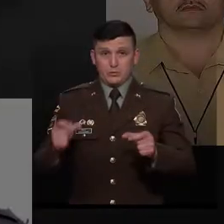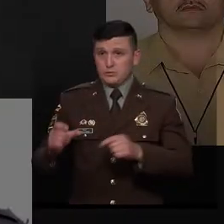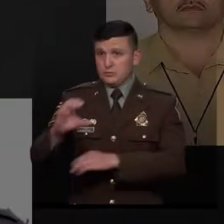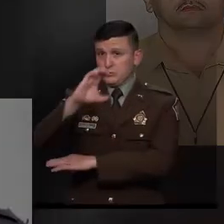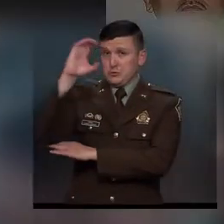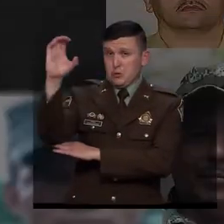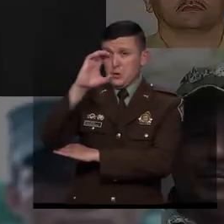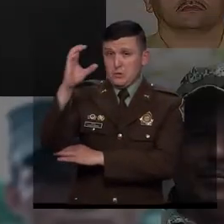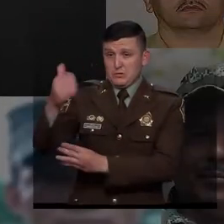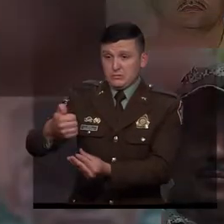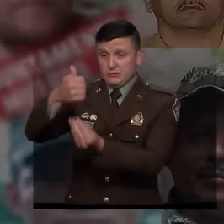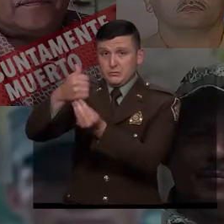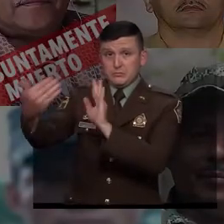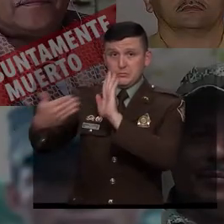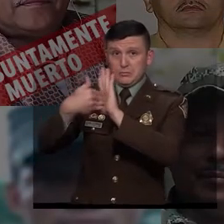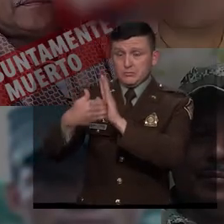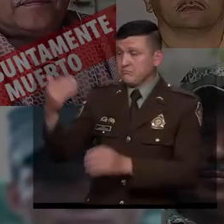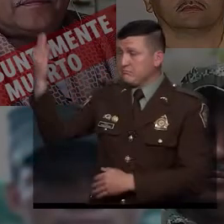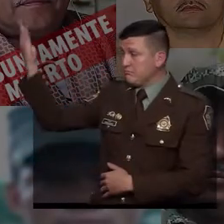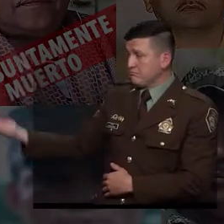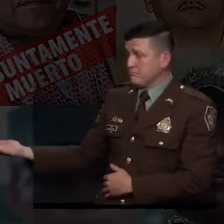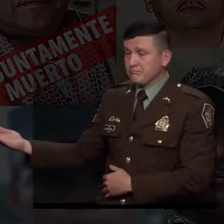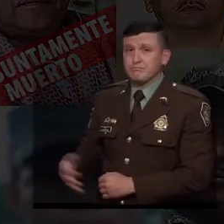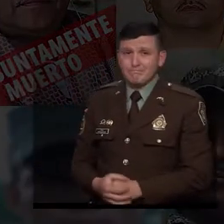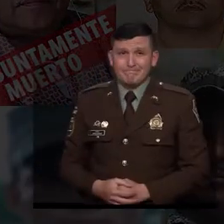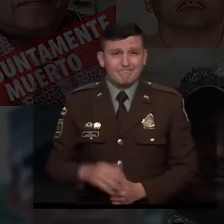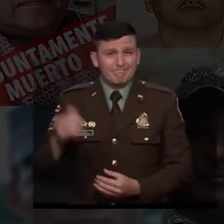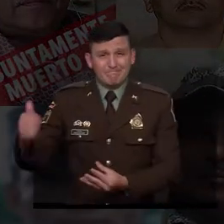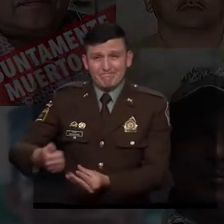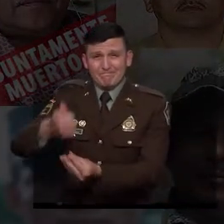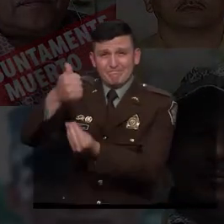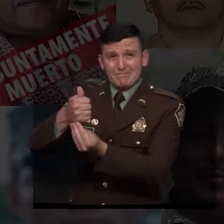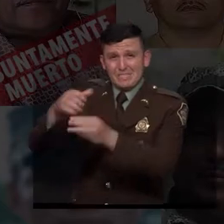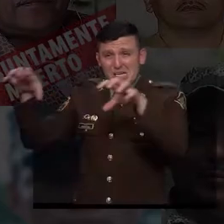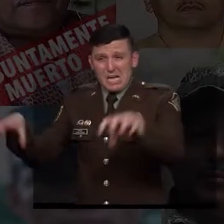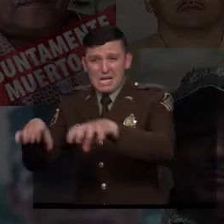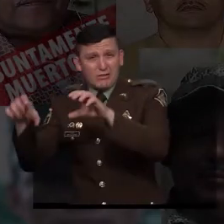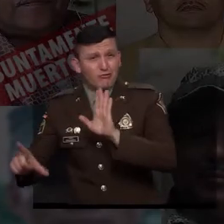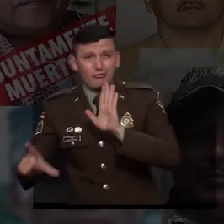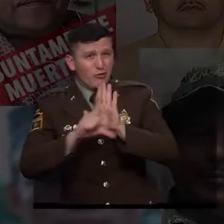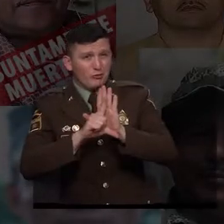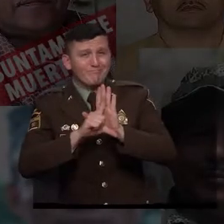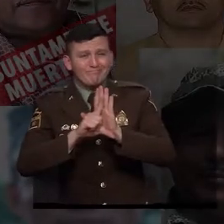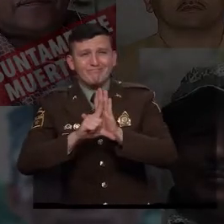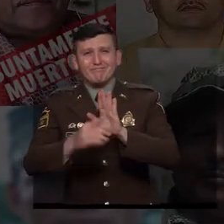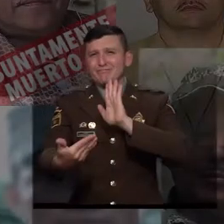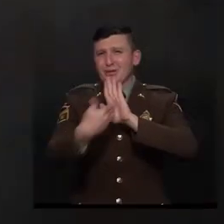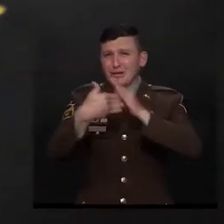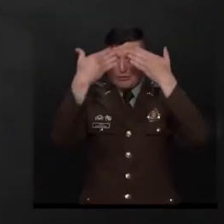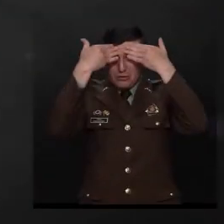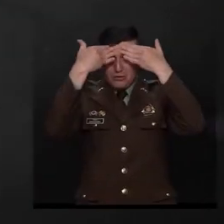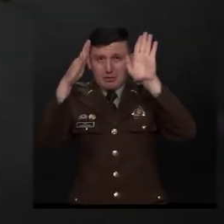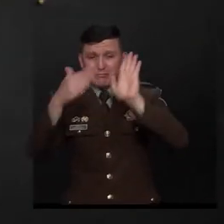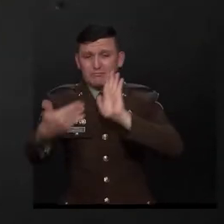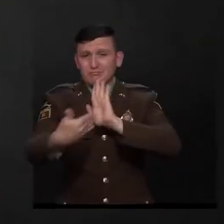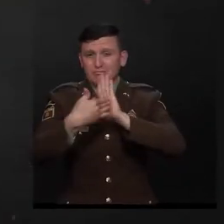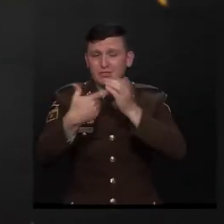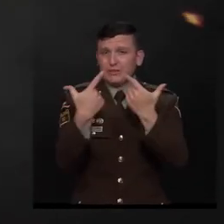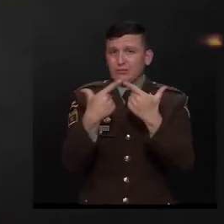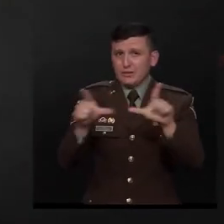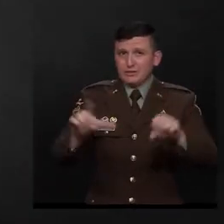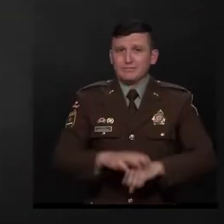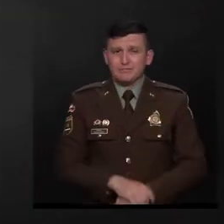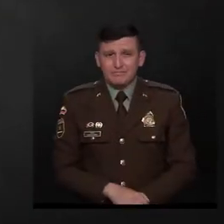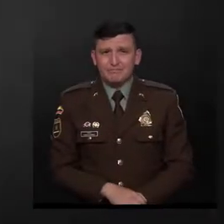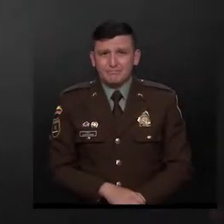Estos son algunos de los enemigos de los colombianos, cabecillas de los grupos criminales al margen de la ley que amenazan nuestra